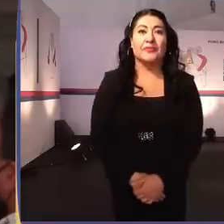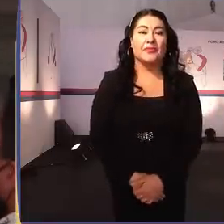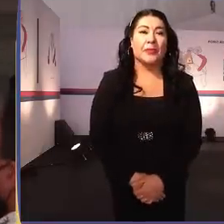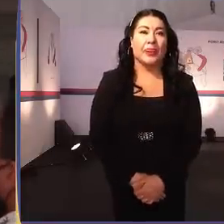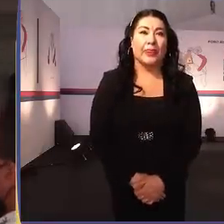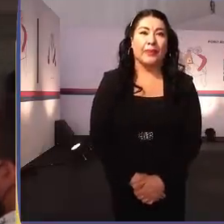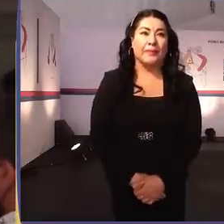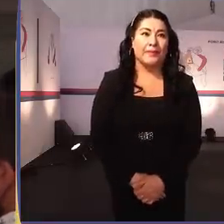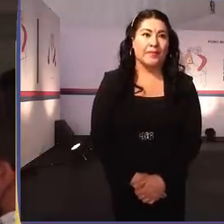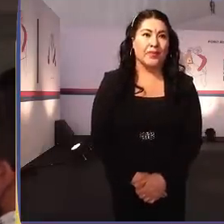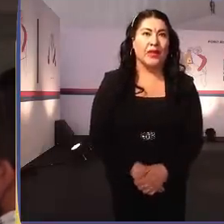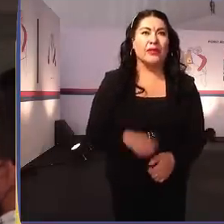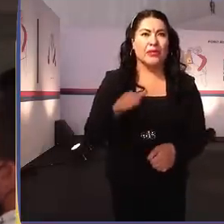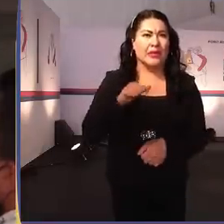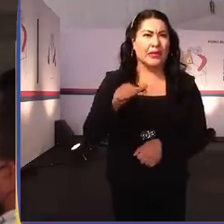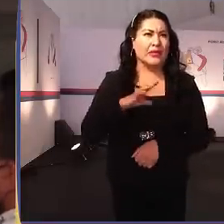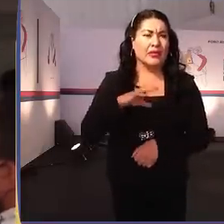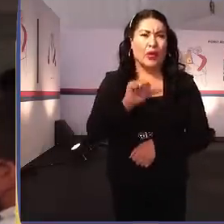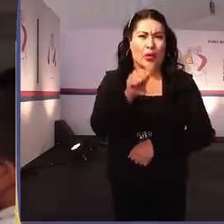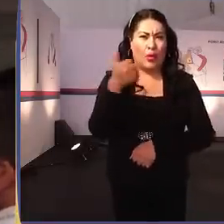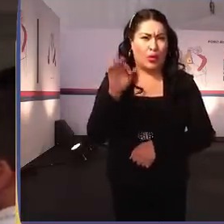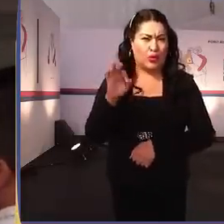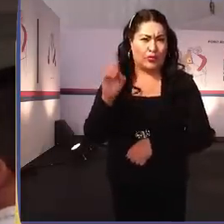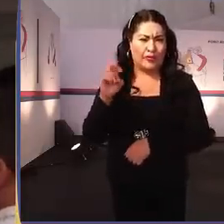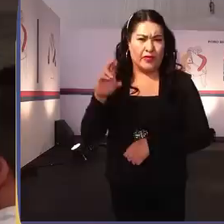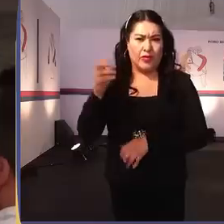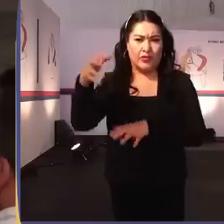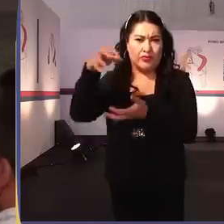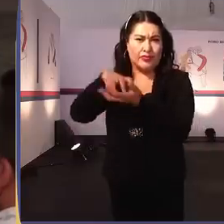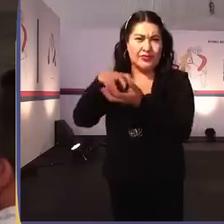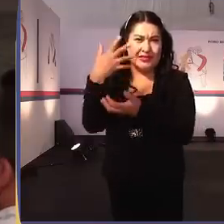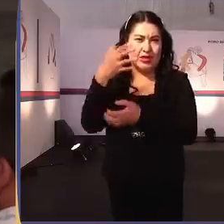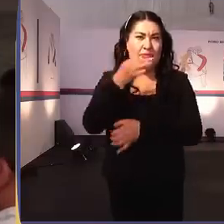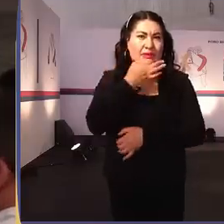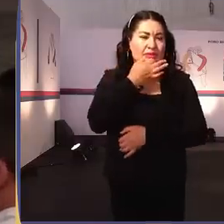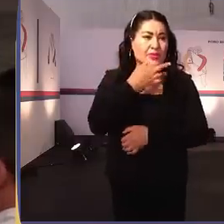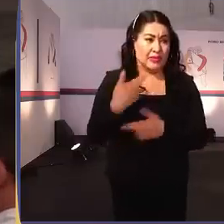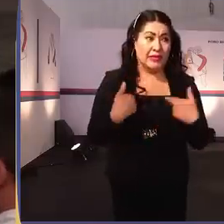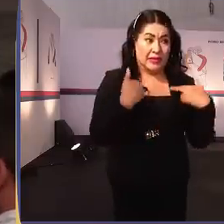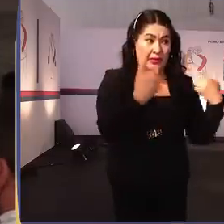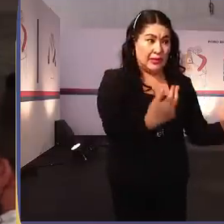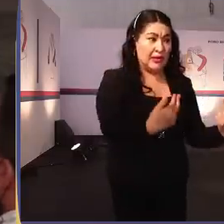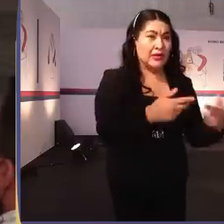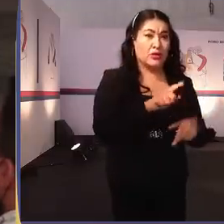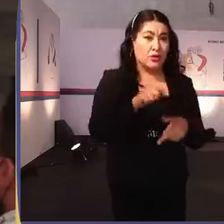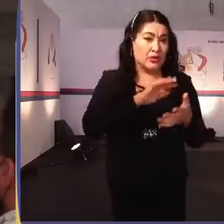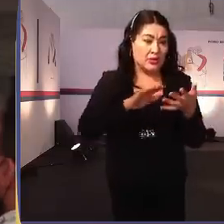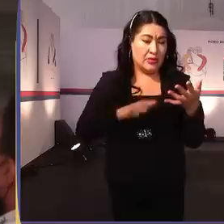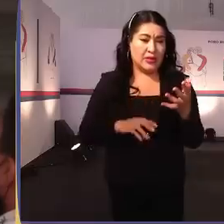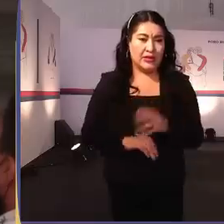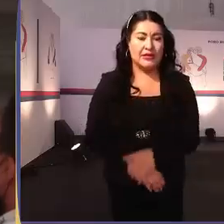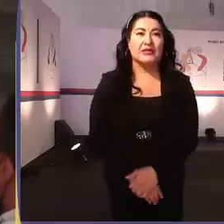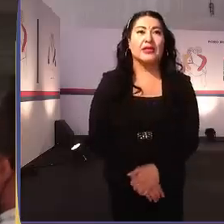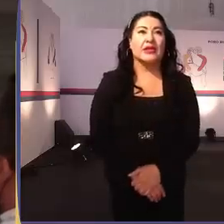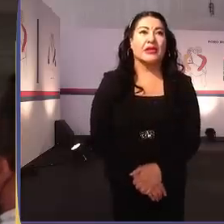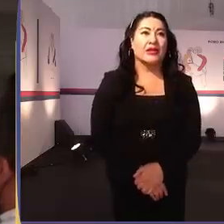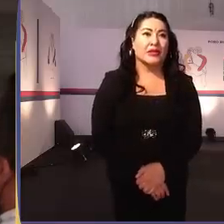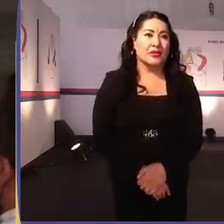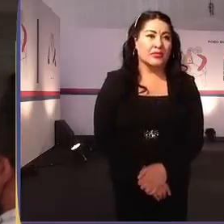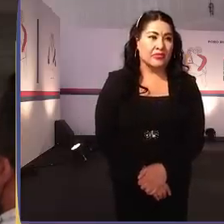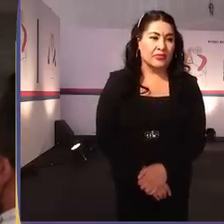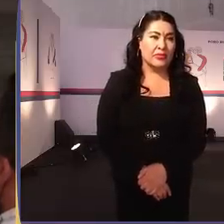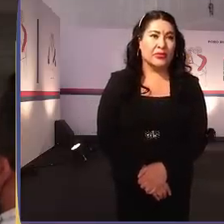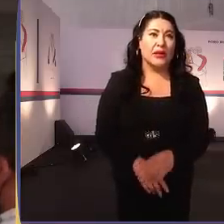en China? Sí. ¿Cuánto dura? Dura como 5 minutos. Regálaselo en papel, ayer, ajá, ya lo leíste. Porque no me gustaría que